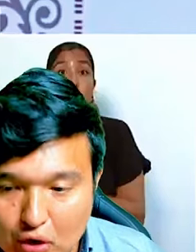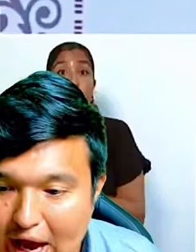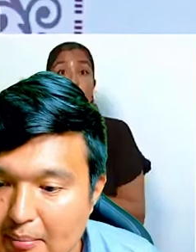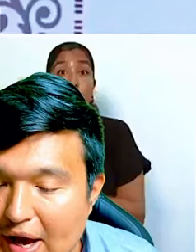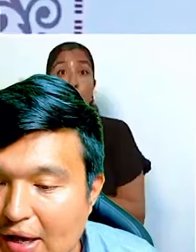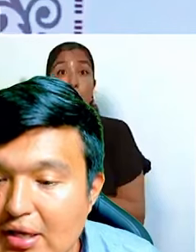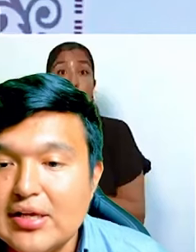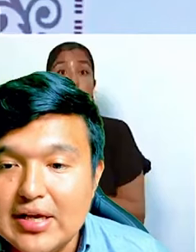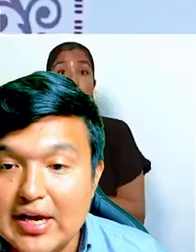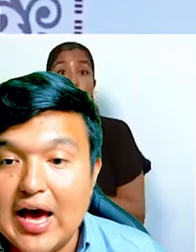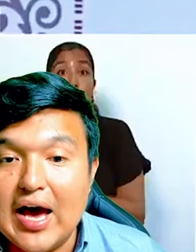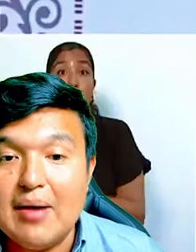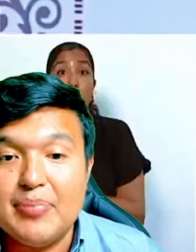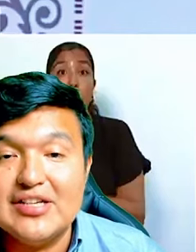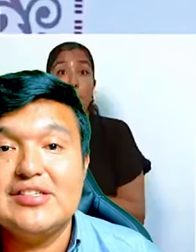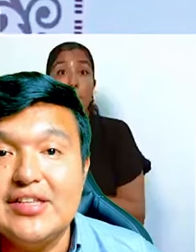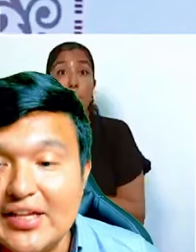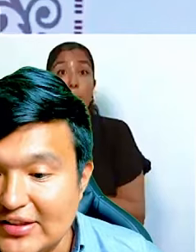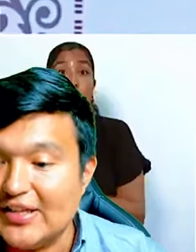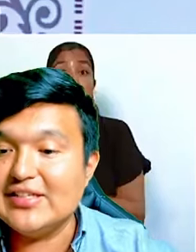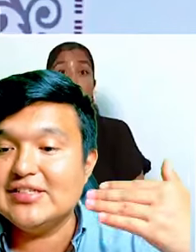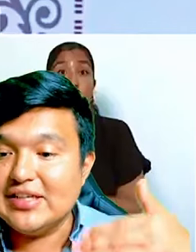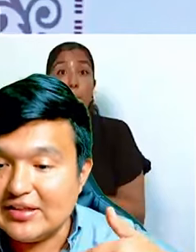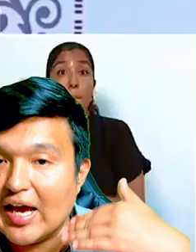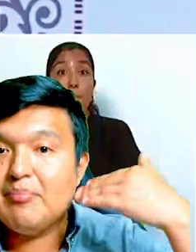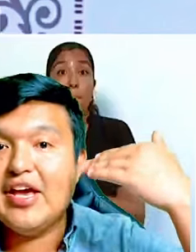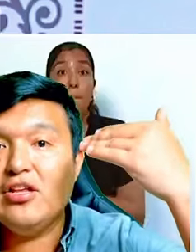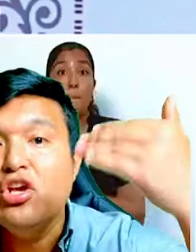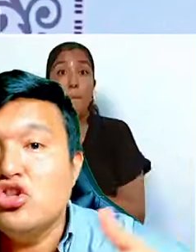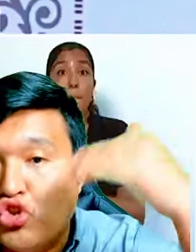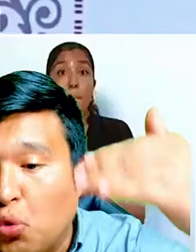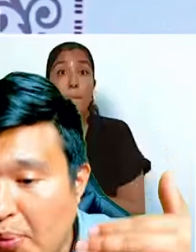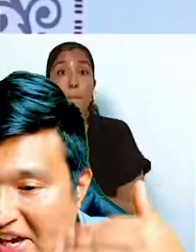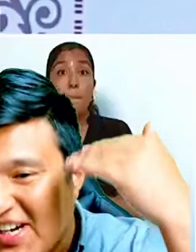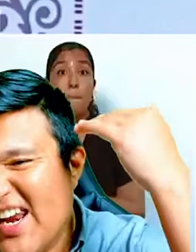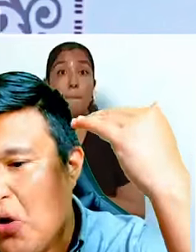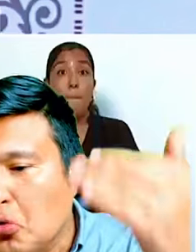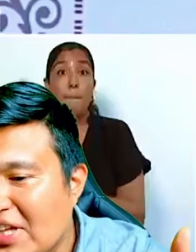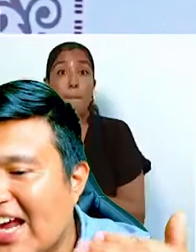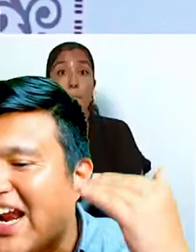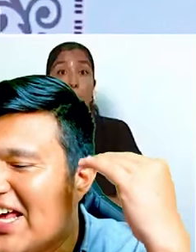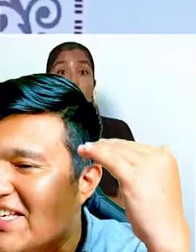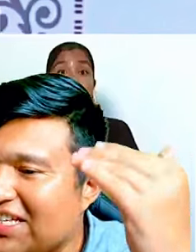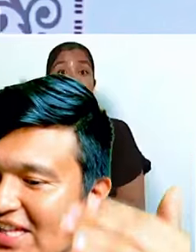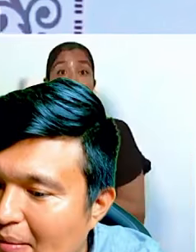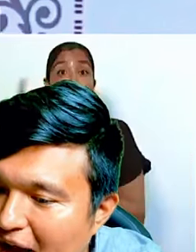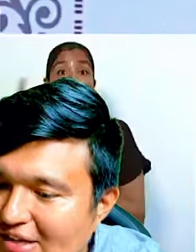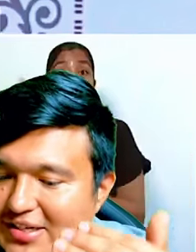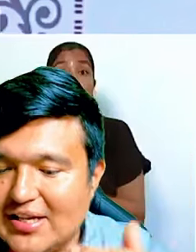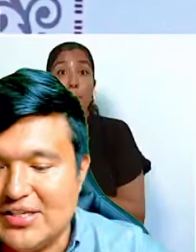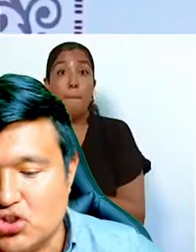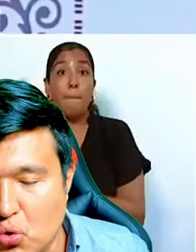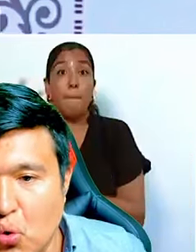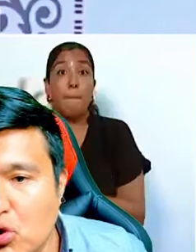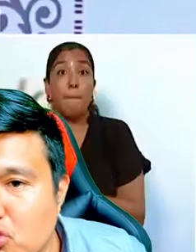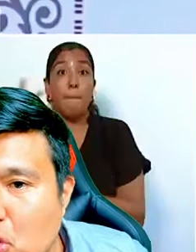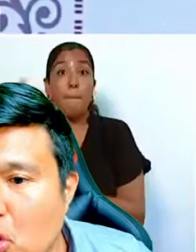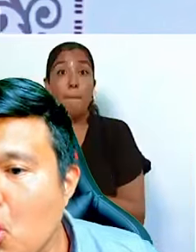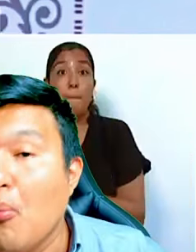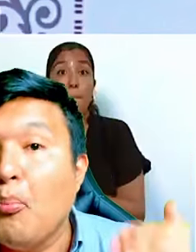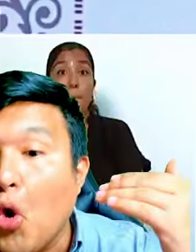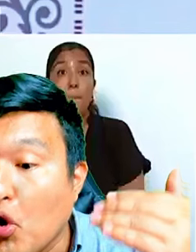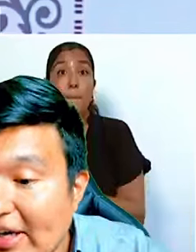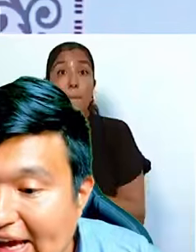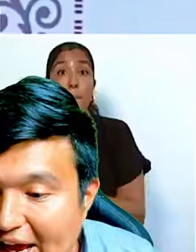el panorama, la presidenta decide también subirle una rayita más al